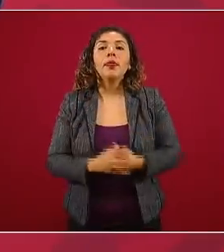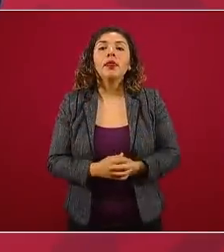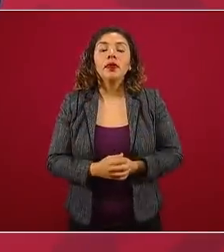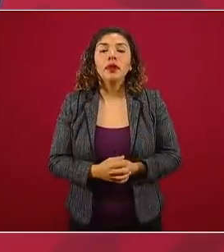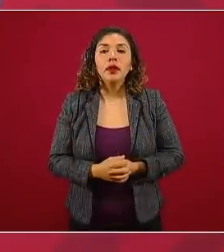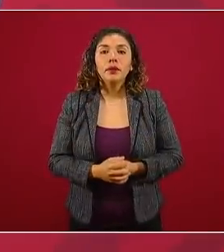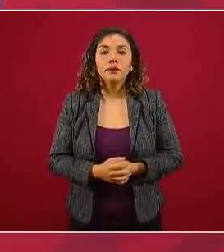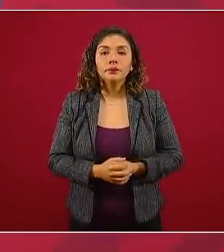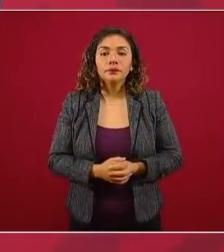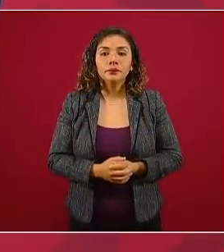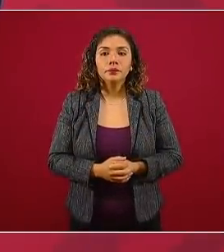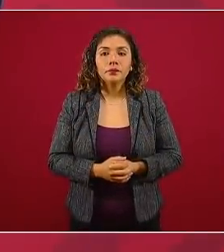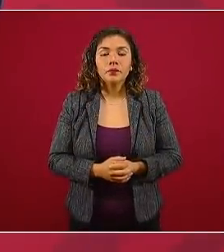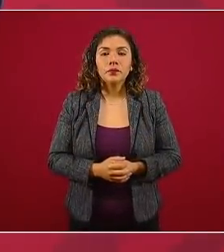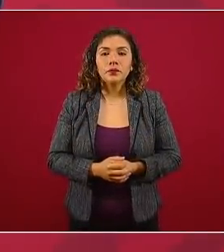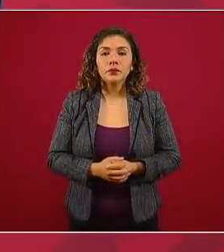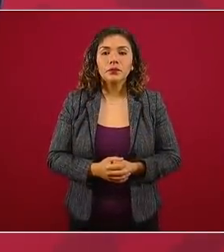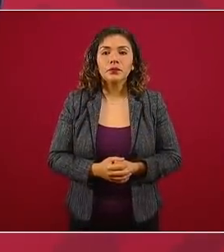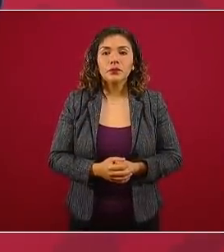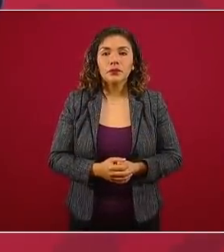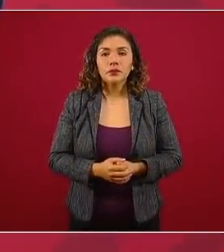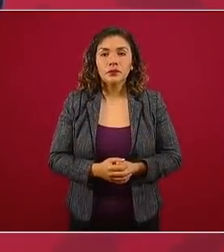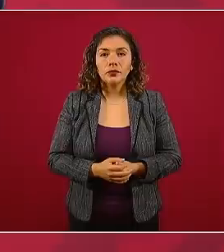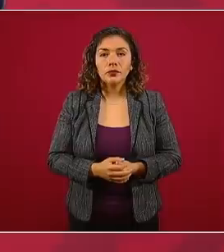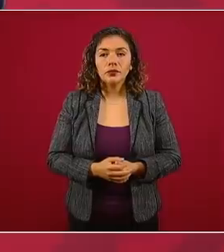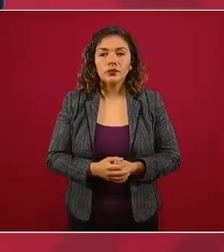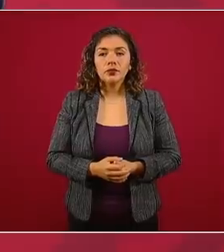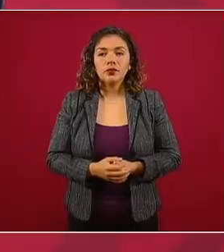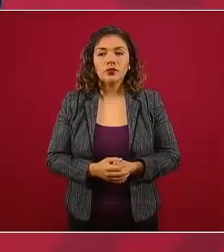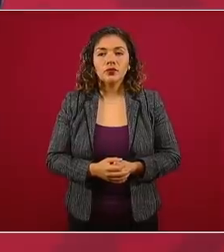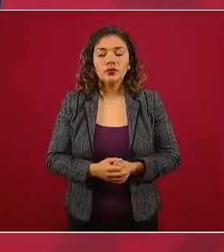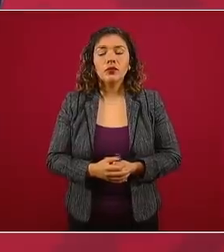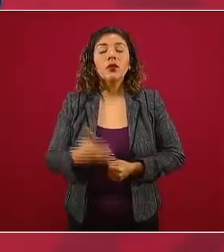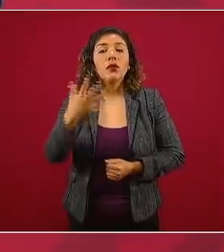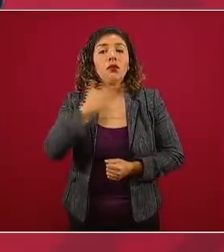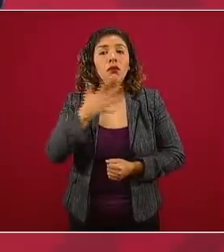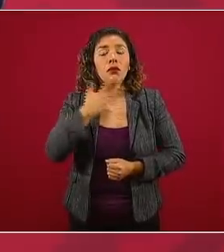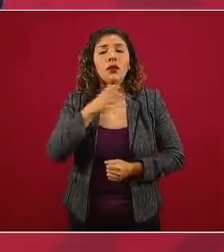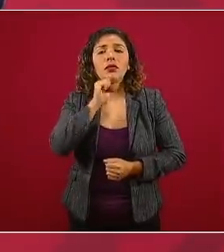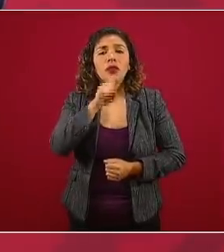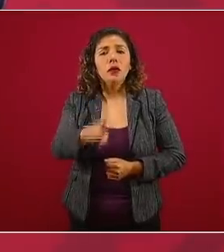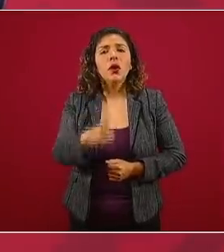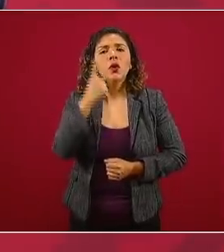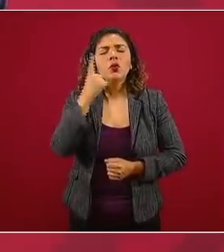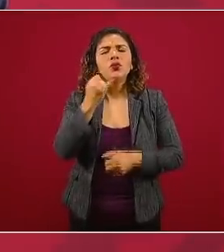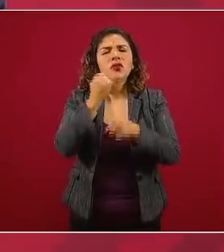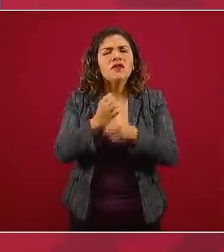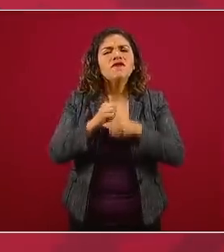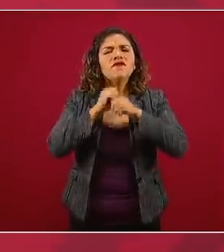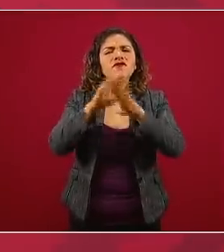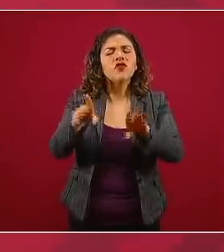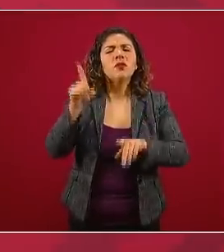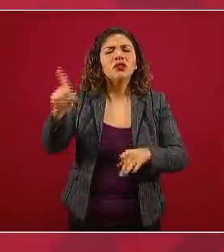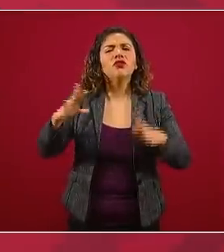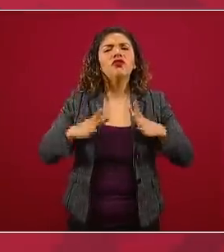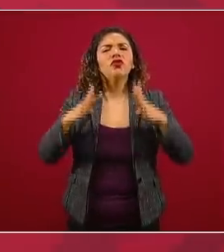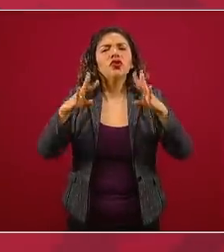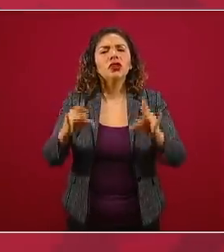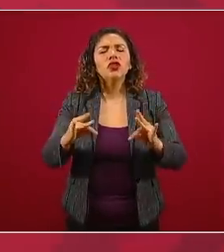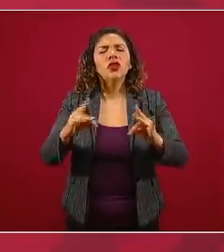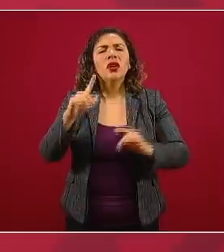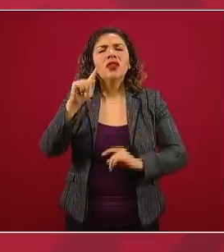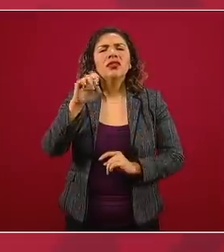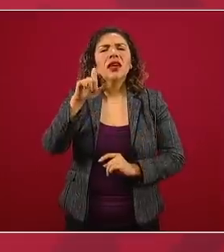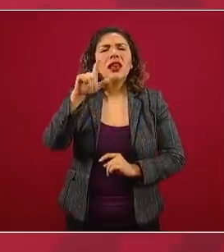vamos a tener un informe de la fundación teletón